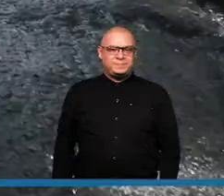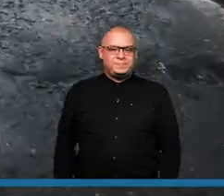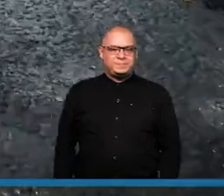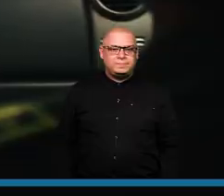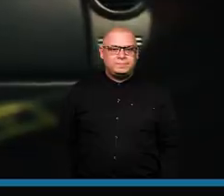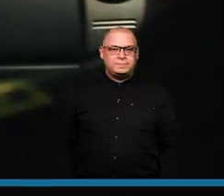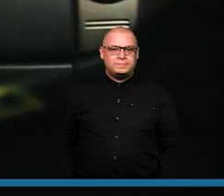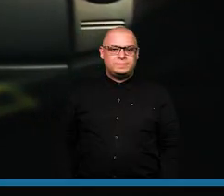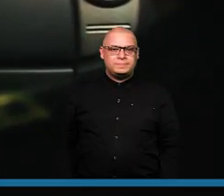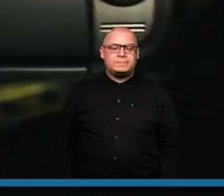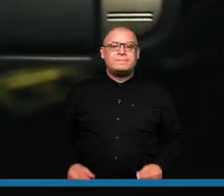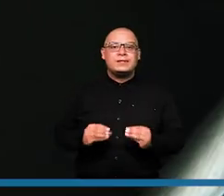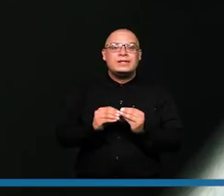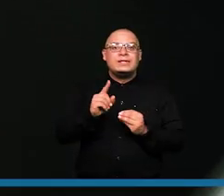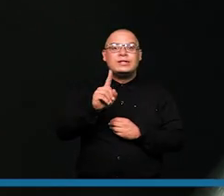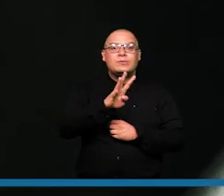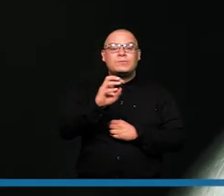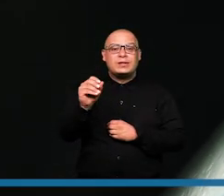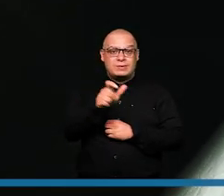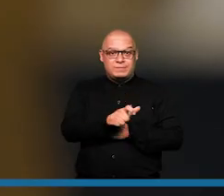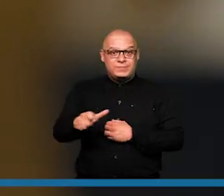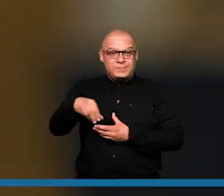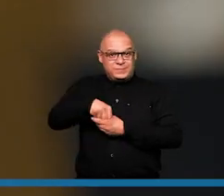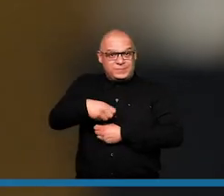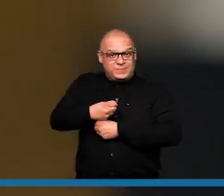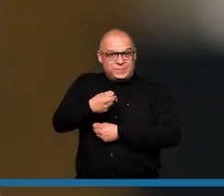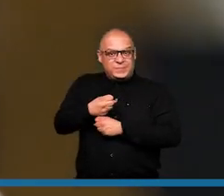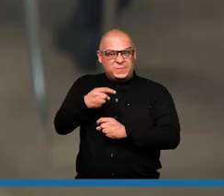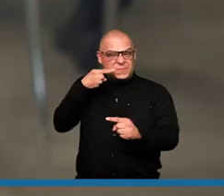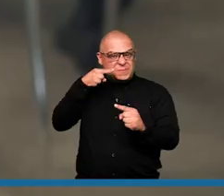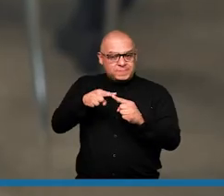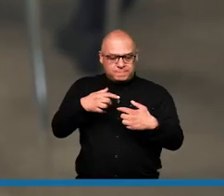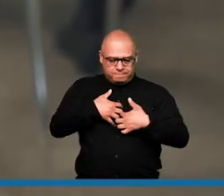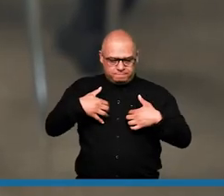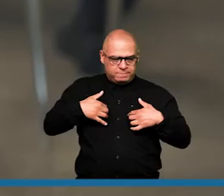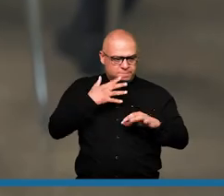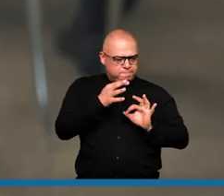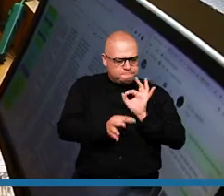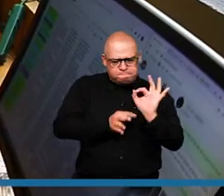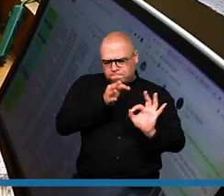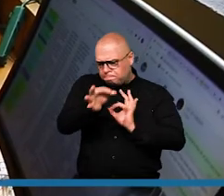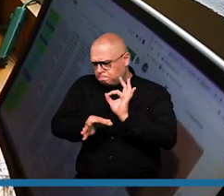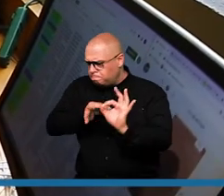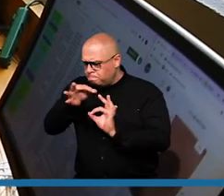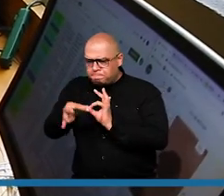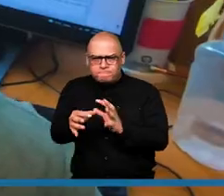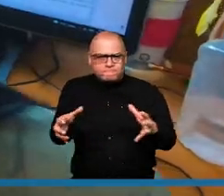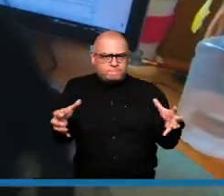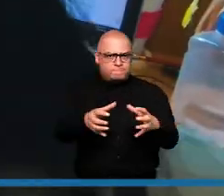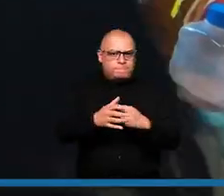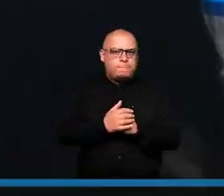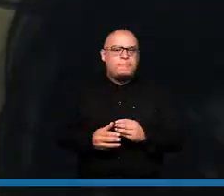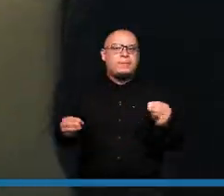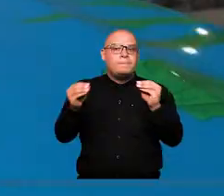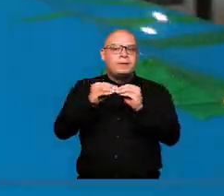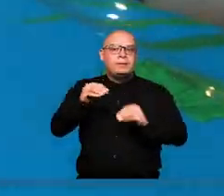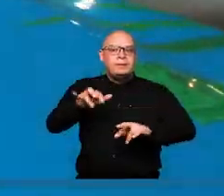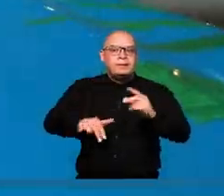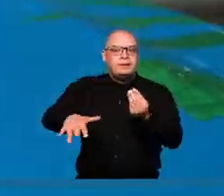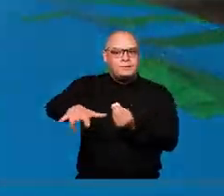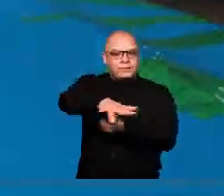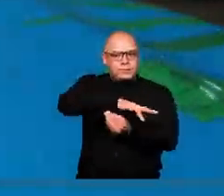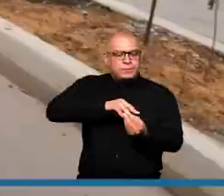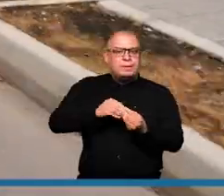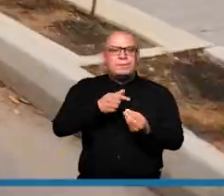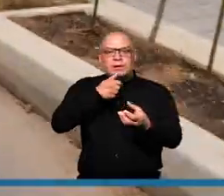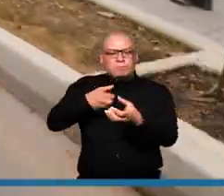Somos más de 140 personas que trabajamos en torno a la protección de la fauna silvestre en el departamento de Antioquia. Si sumamos a eso la Secretaría de Medio Ambiente,